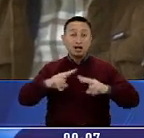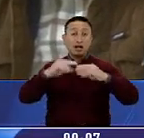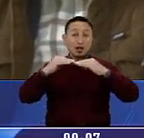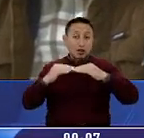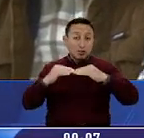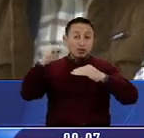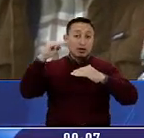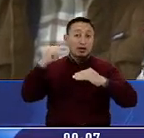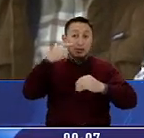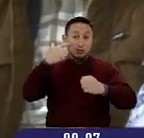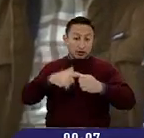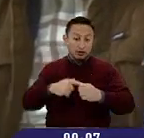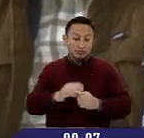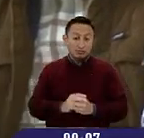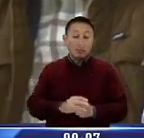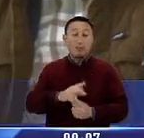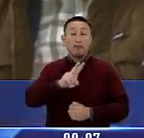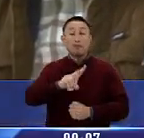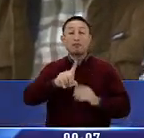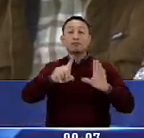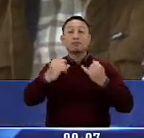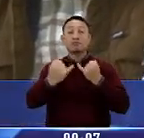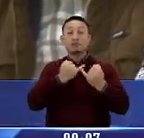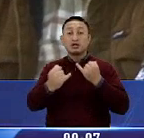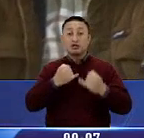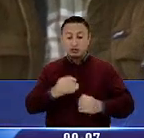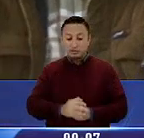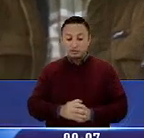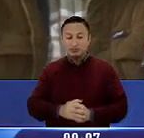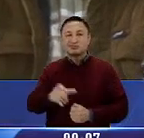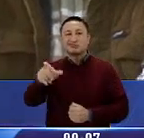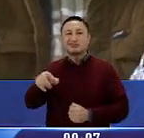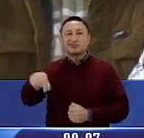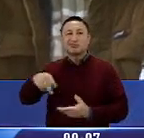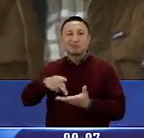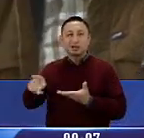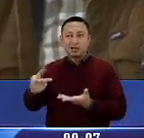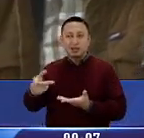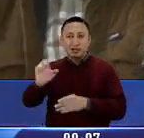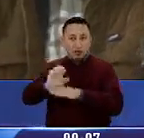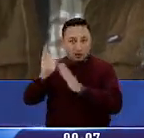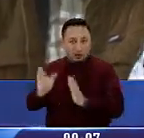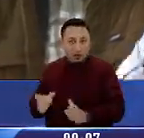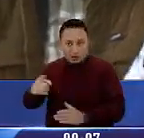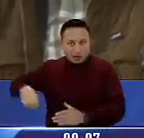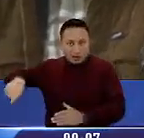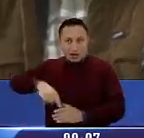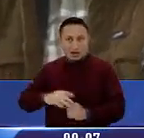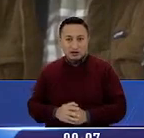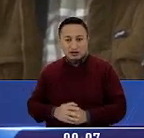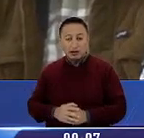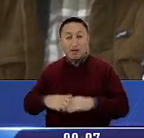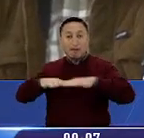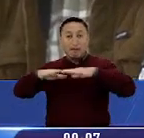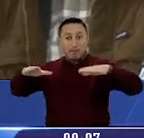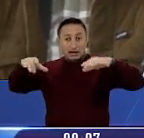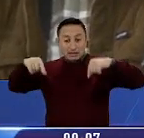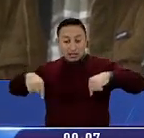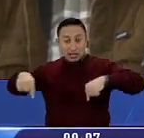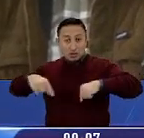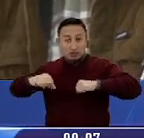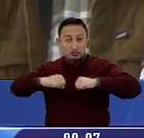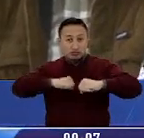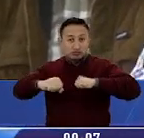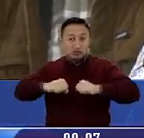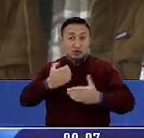los combustibles de 26 centavos y los afectados va a ser el pueblo ecuatoriano, el sector medio que mueve la